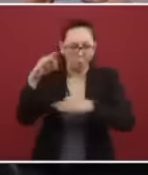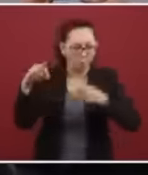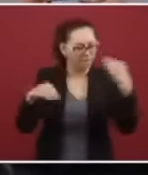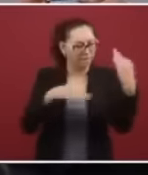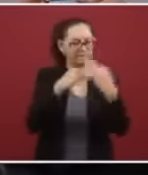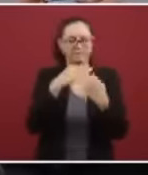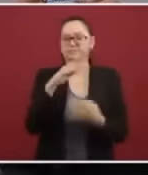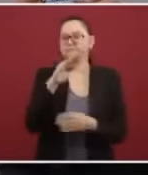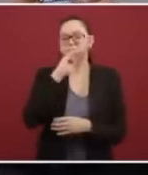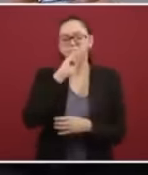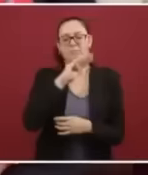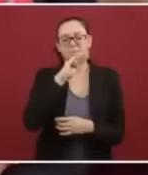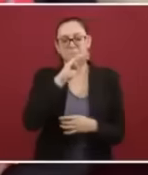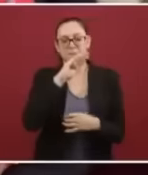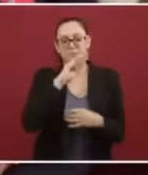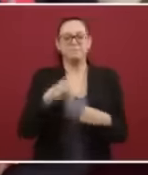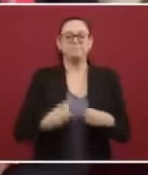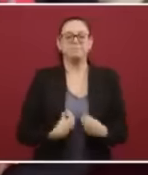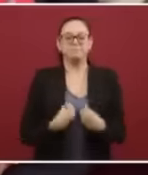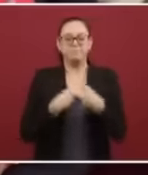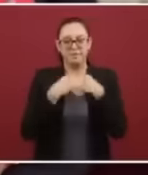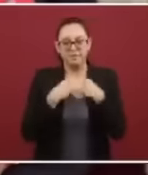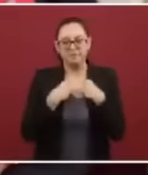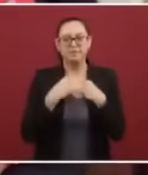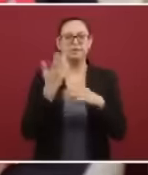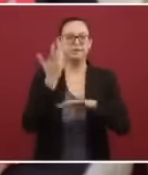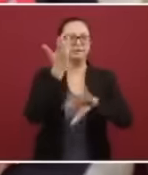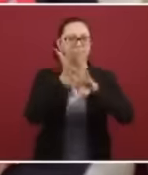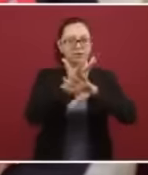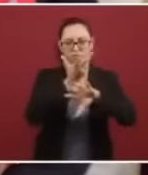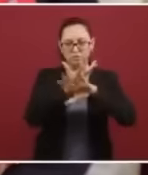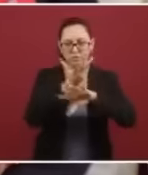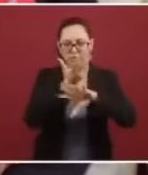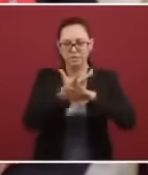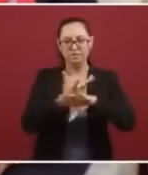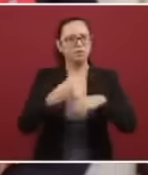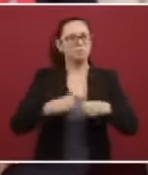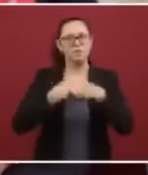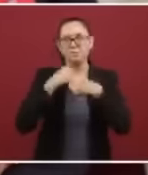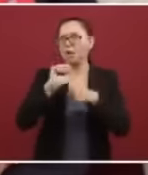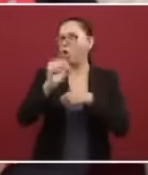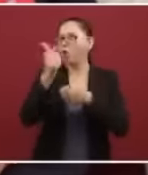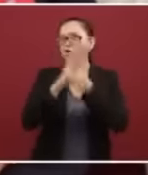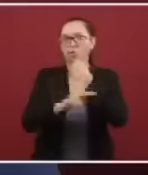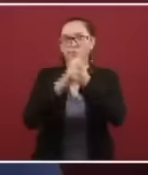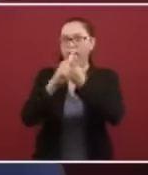están viviendo en Estados Unidos, en otros países,